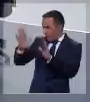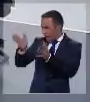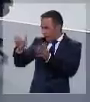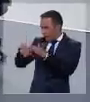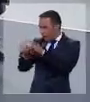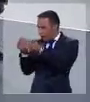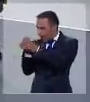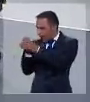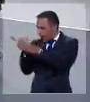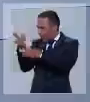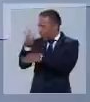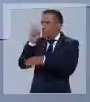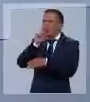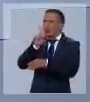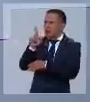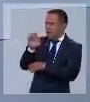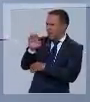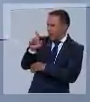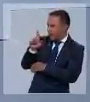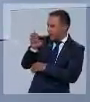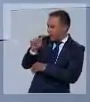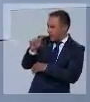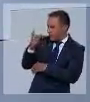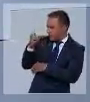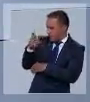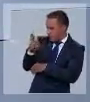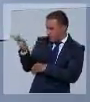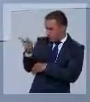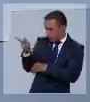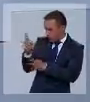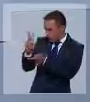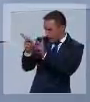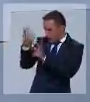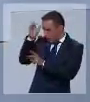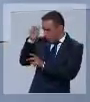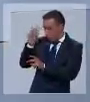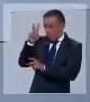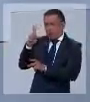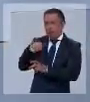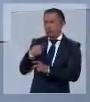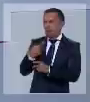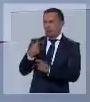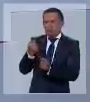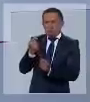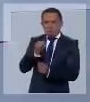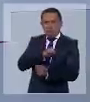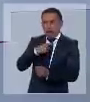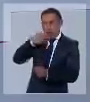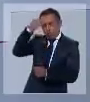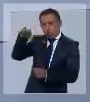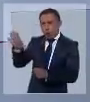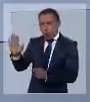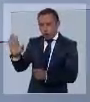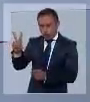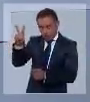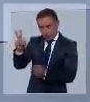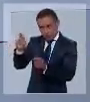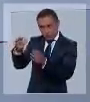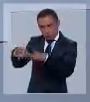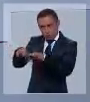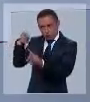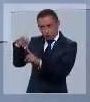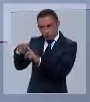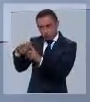la pregunta, es un tema, creo que vale la pena considerarlo. El sindicato es un sindicato que ha detenido la